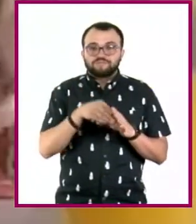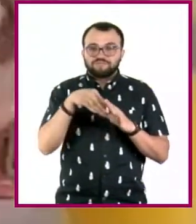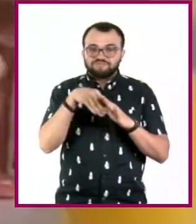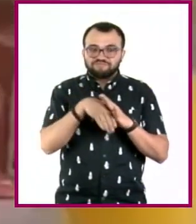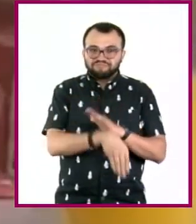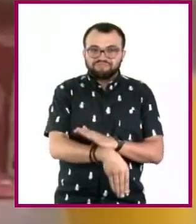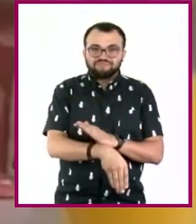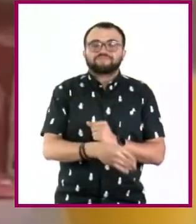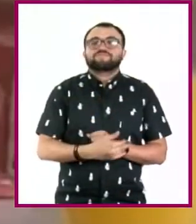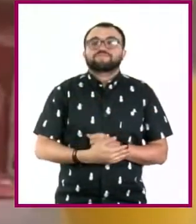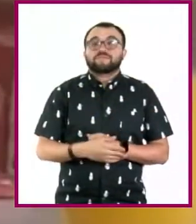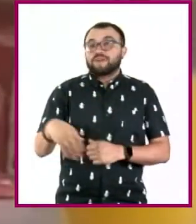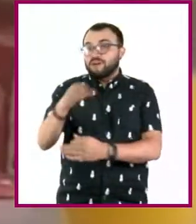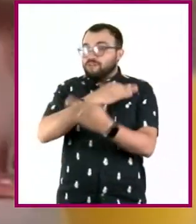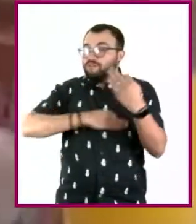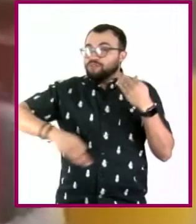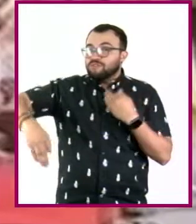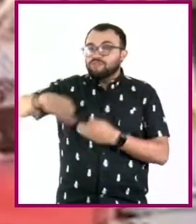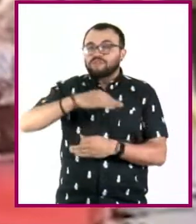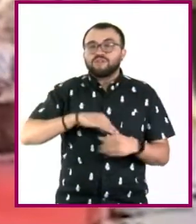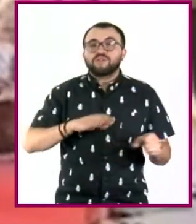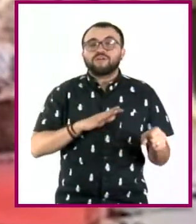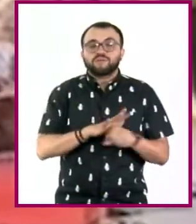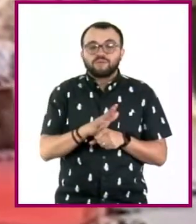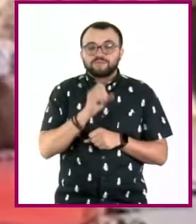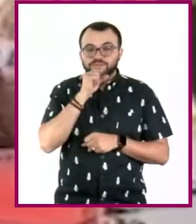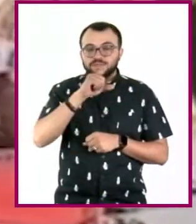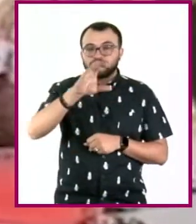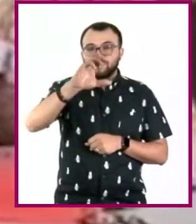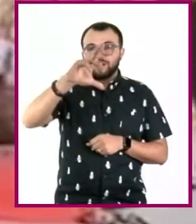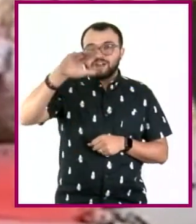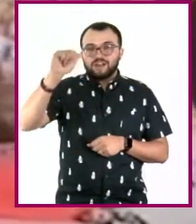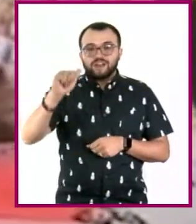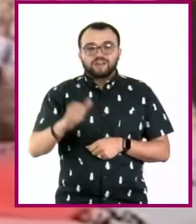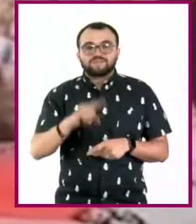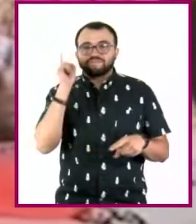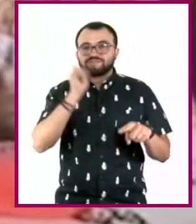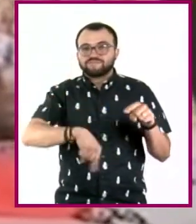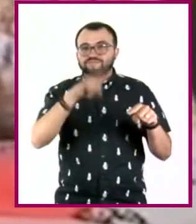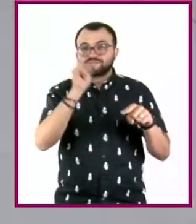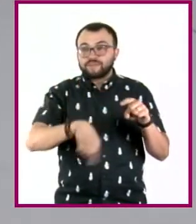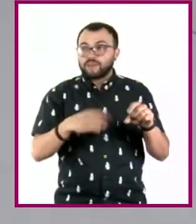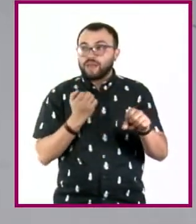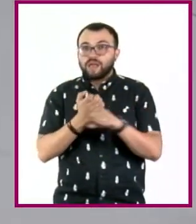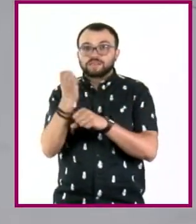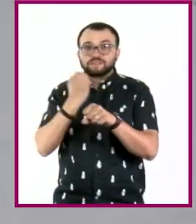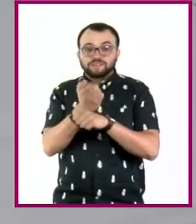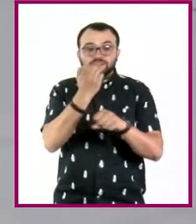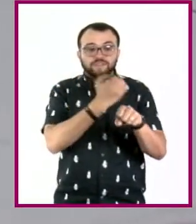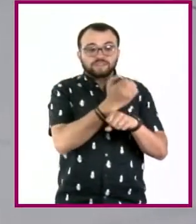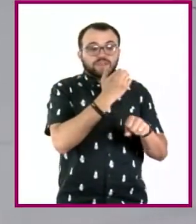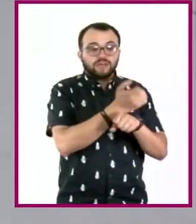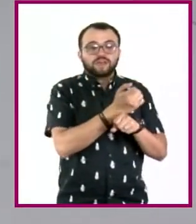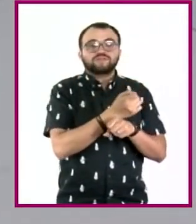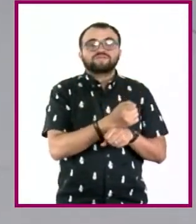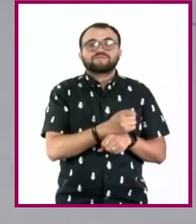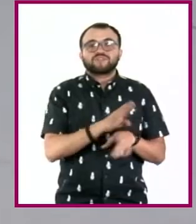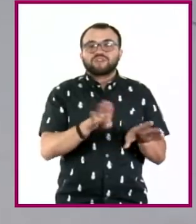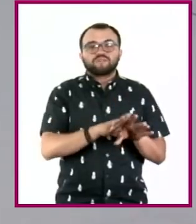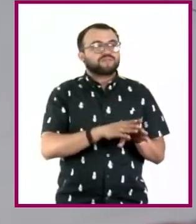acá, todas las acciones que coordinaba el CREA fueron desarticuladas y en los estados y municipios simplemente se